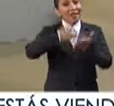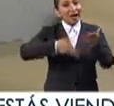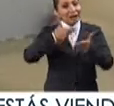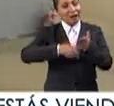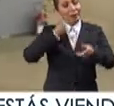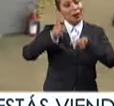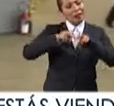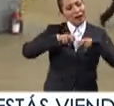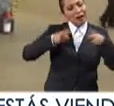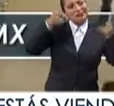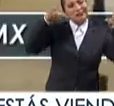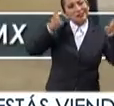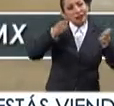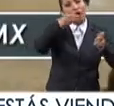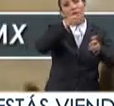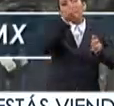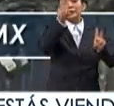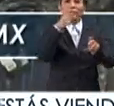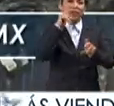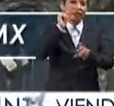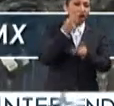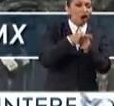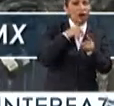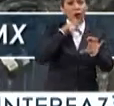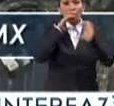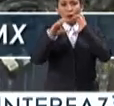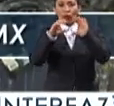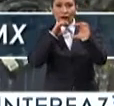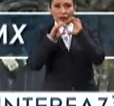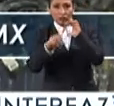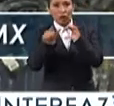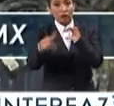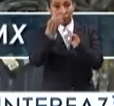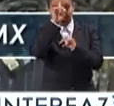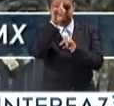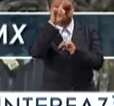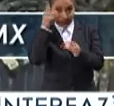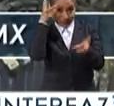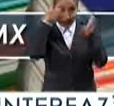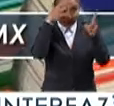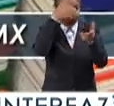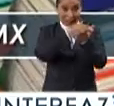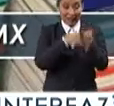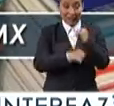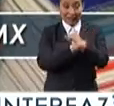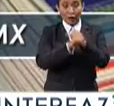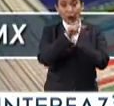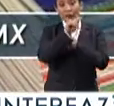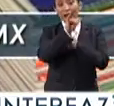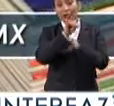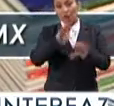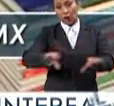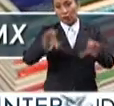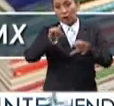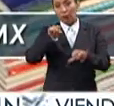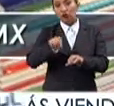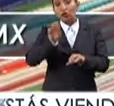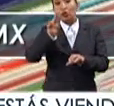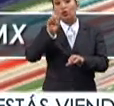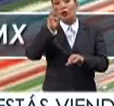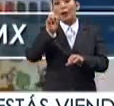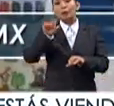y charlas relacionadas con temas de tecnología y comunicación te recomendamos visitar la página de útiles y cómputo punto